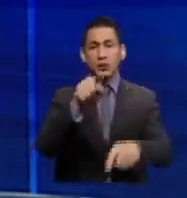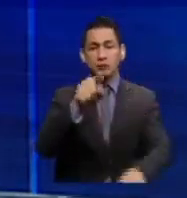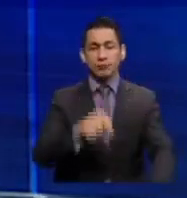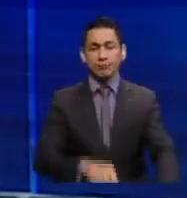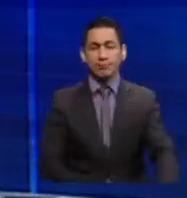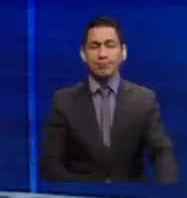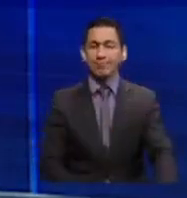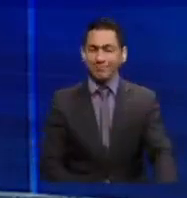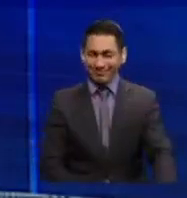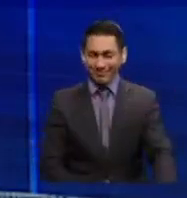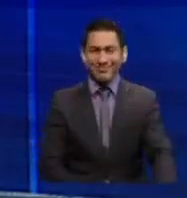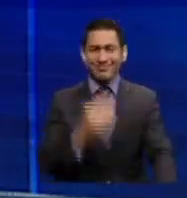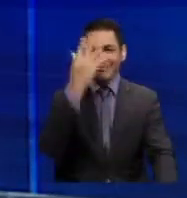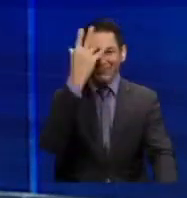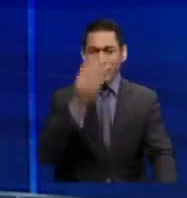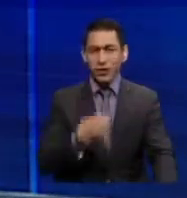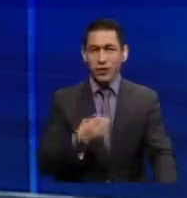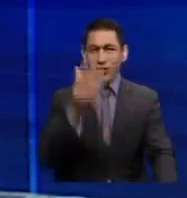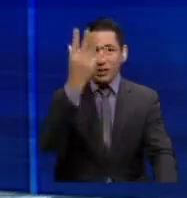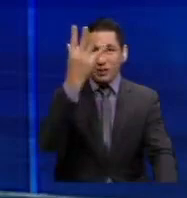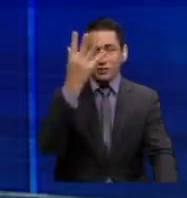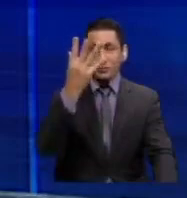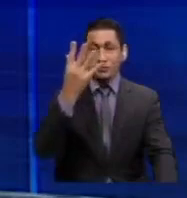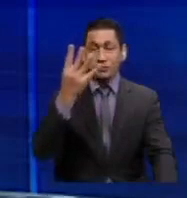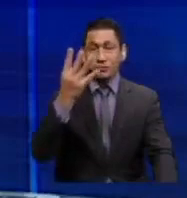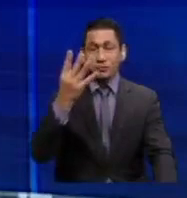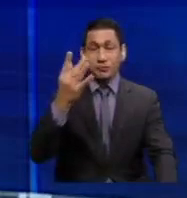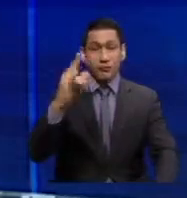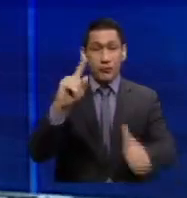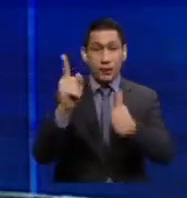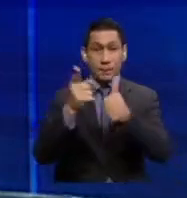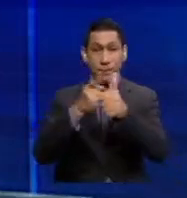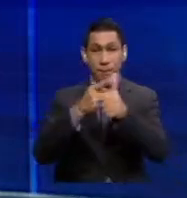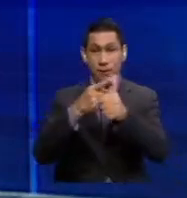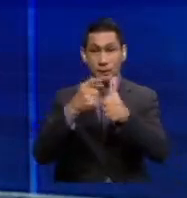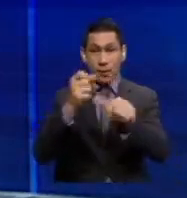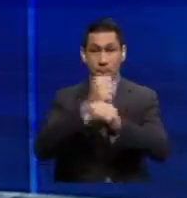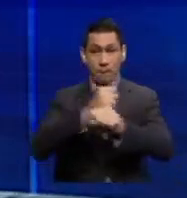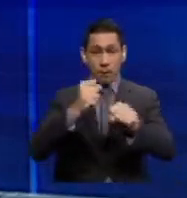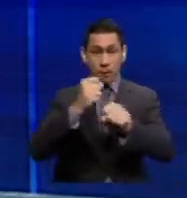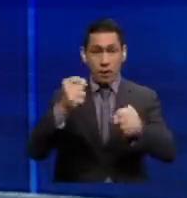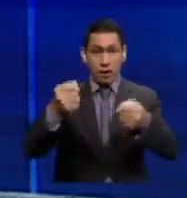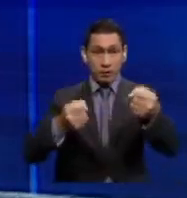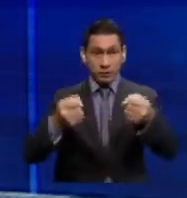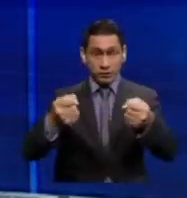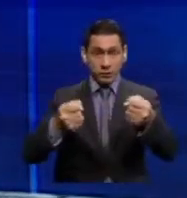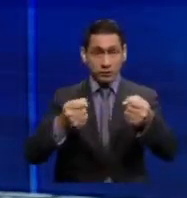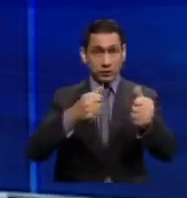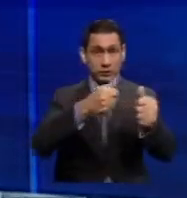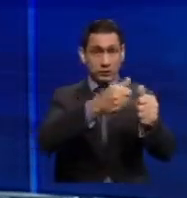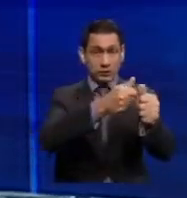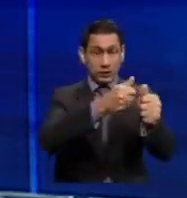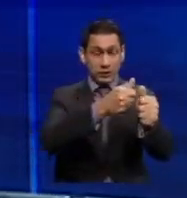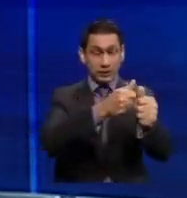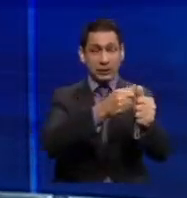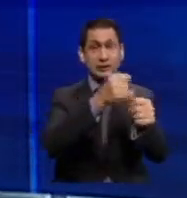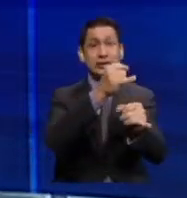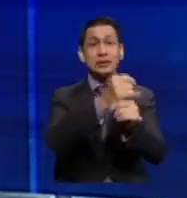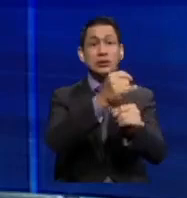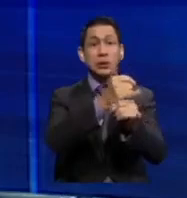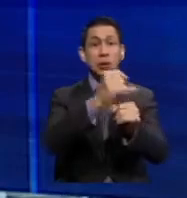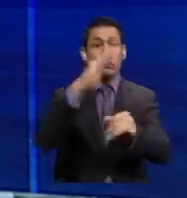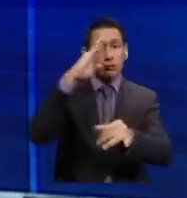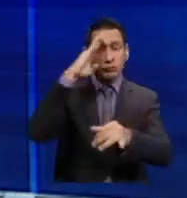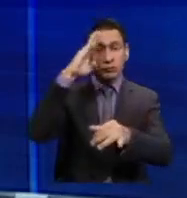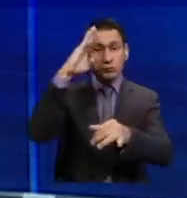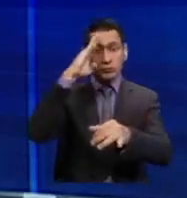tal, Cristian? ¿Cómo estás? Buenos días. Decías que el primer incidente, el primer atentado del coche bomba, estaba cerca de una entidad del SNAI. Justamente es aquella